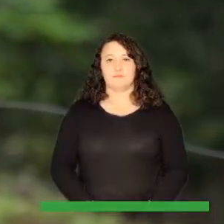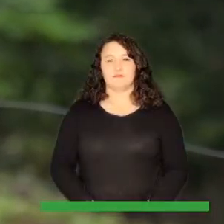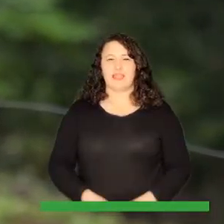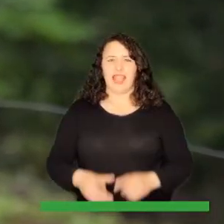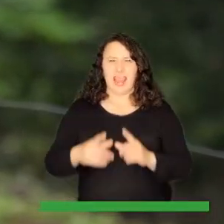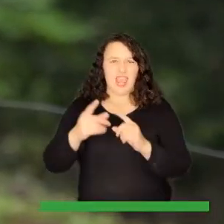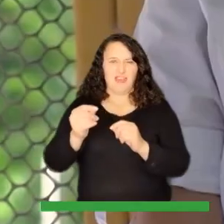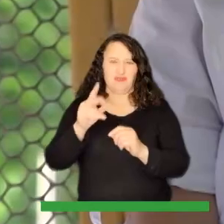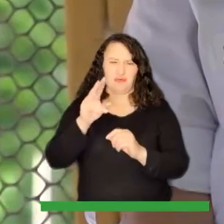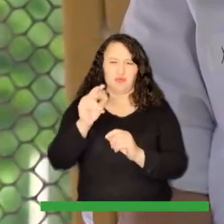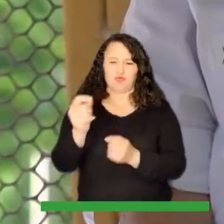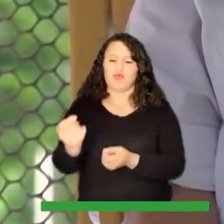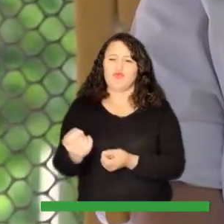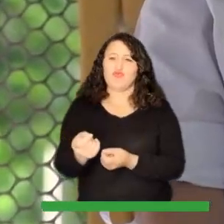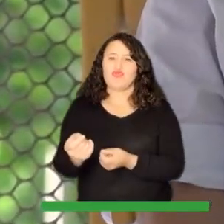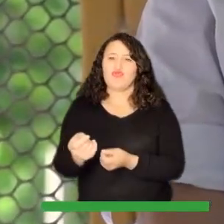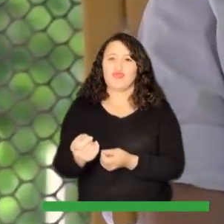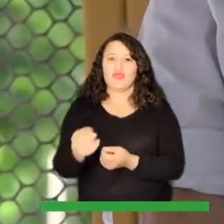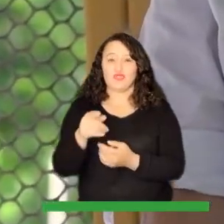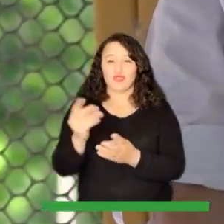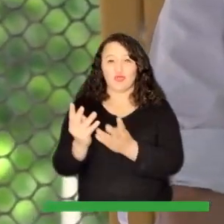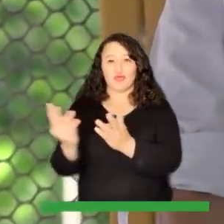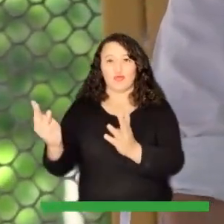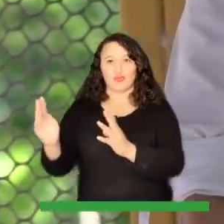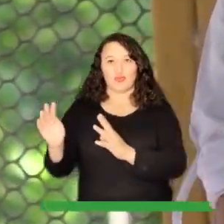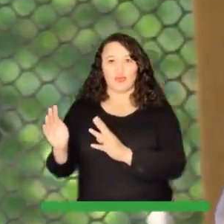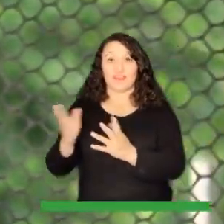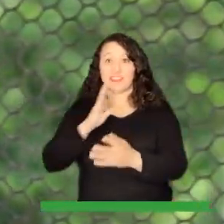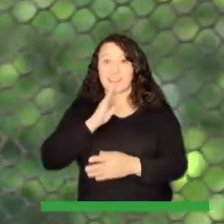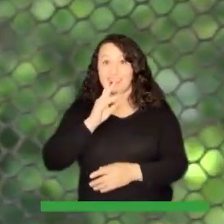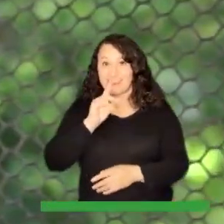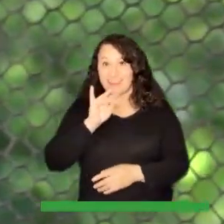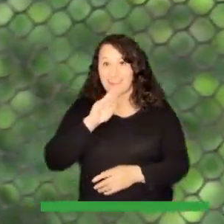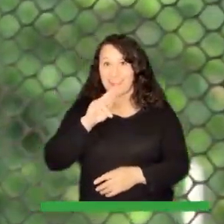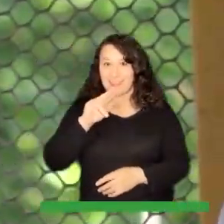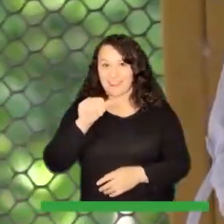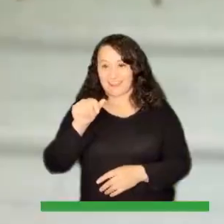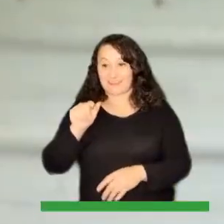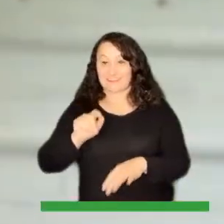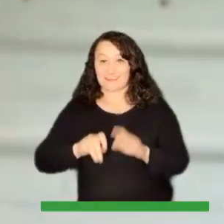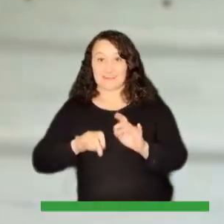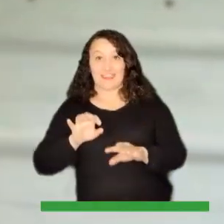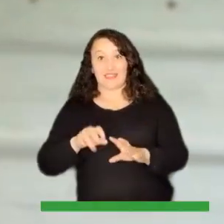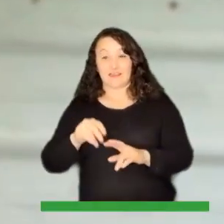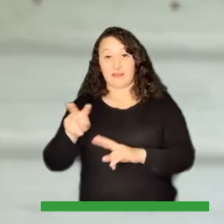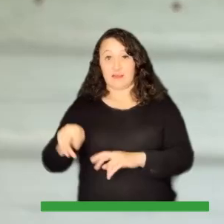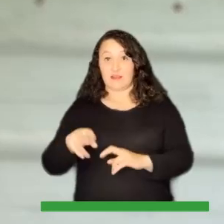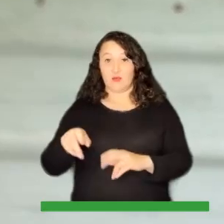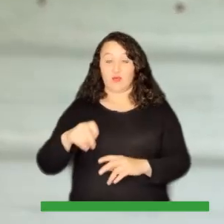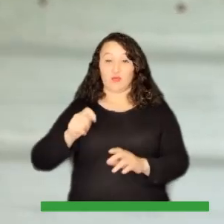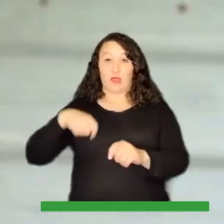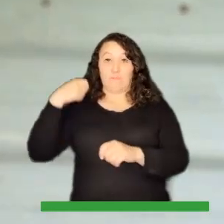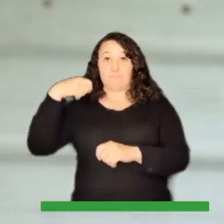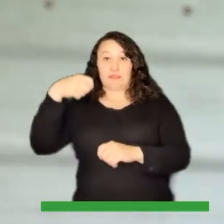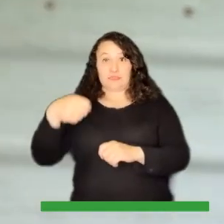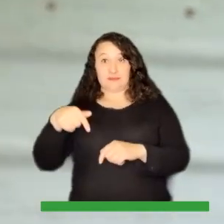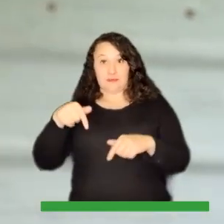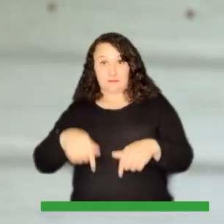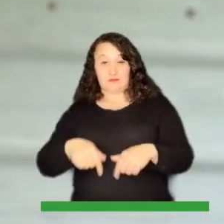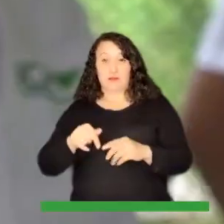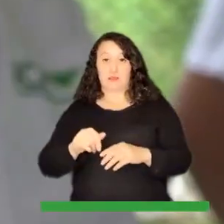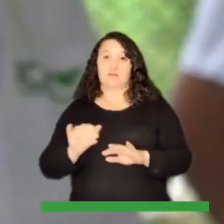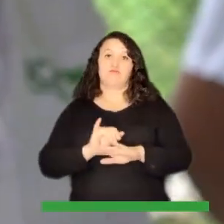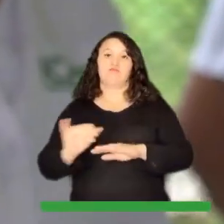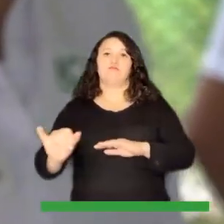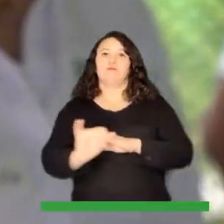Lejos de acá, en la granja municipal, nos encontramos con Diana Marcela, que es la secretaria de Agricultura y Pesca de Providencia, quien desde